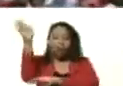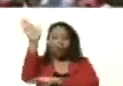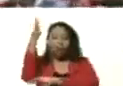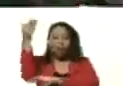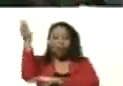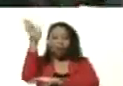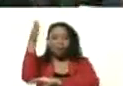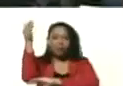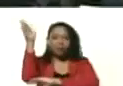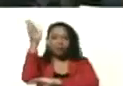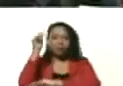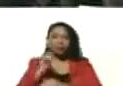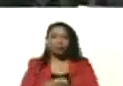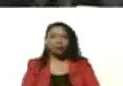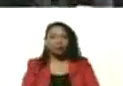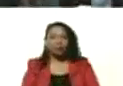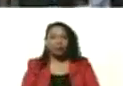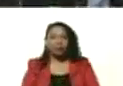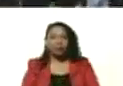estandarte.